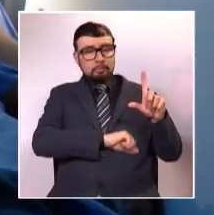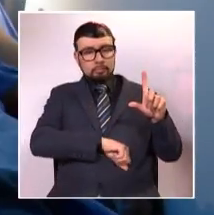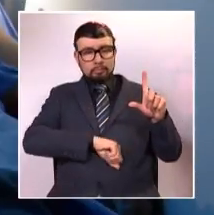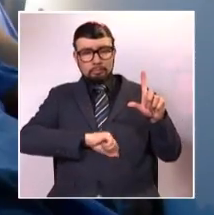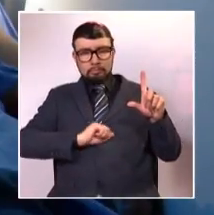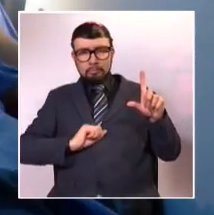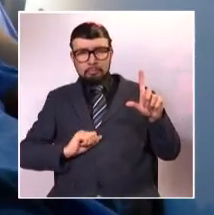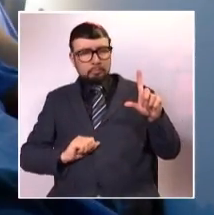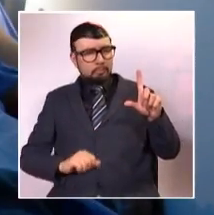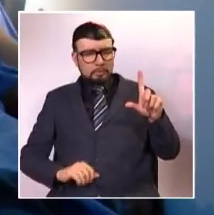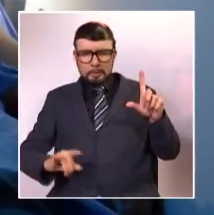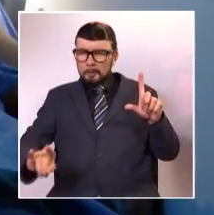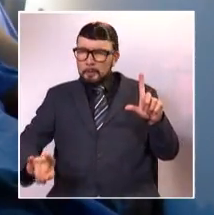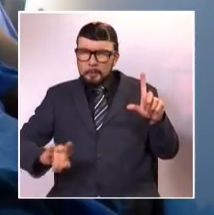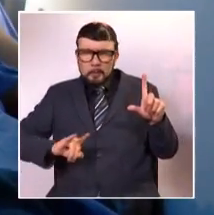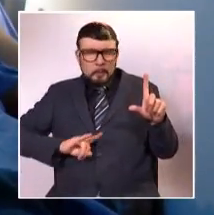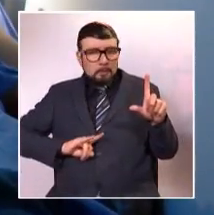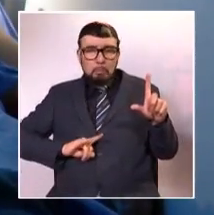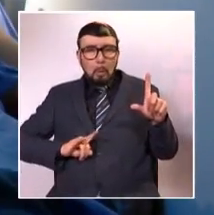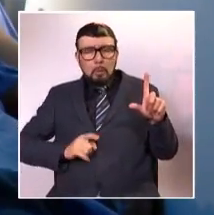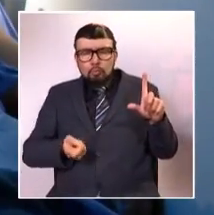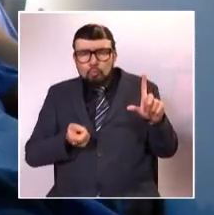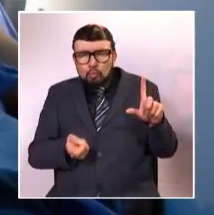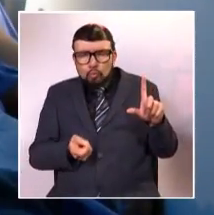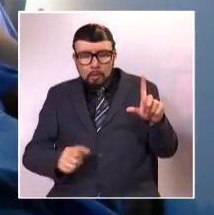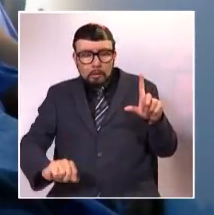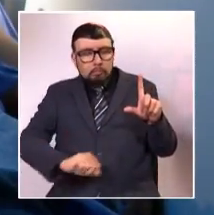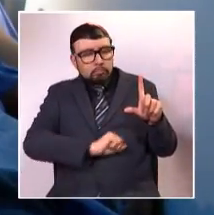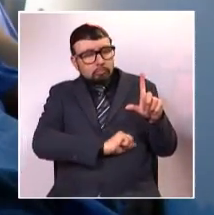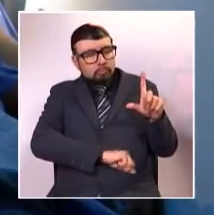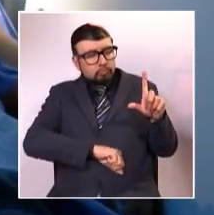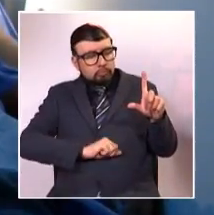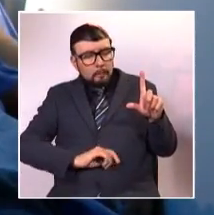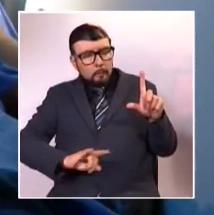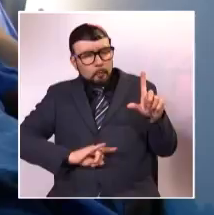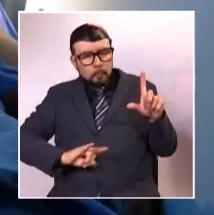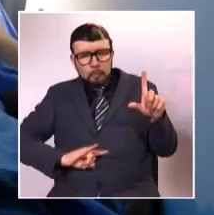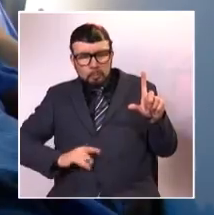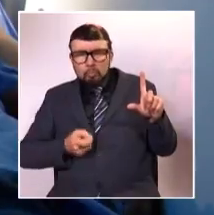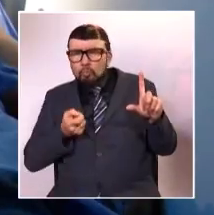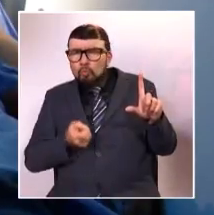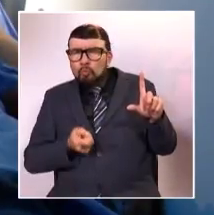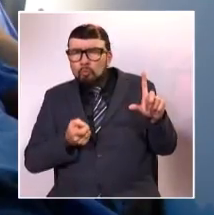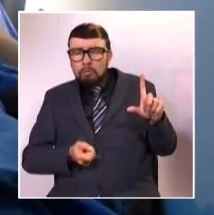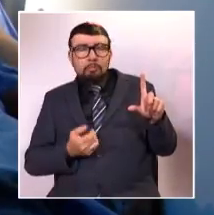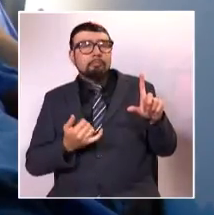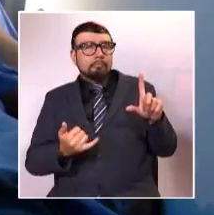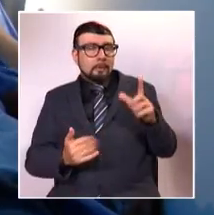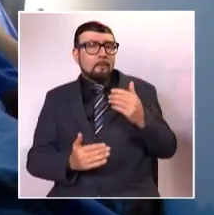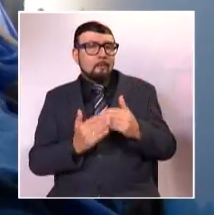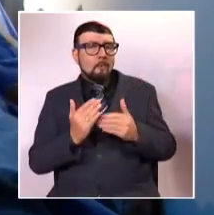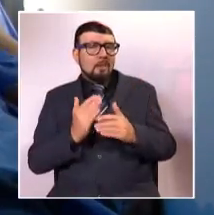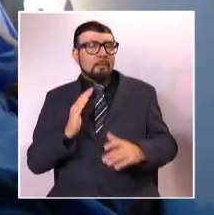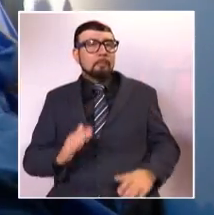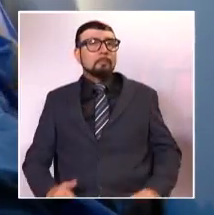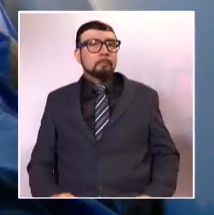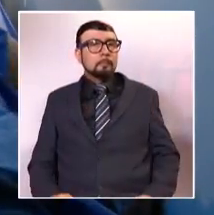de mucha penetración, sino de una penetración superficial, puesto que es un órgano que es de localización